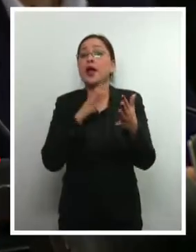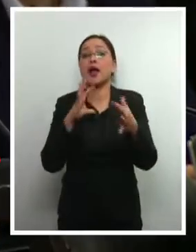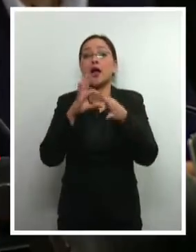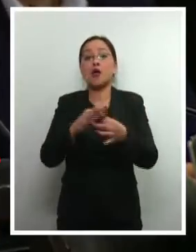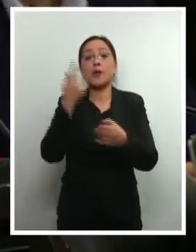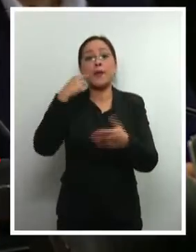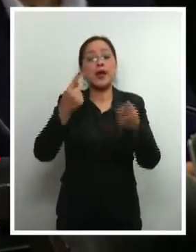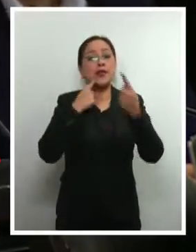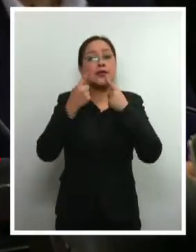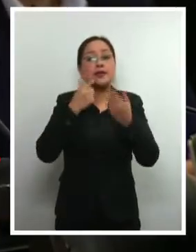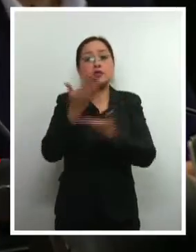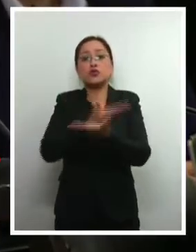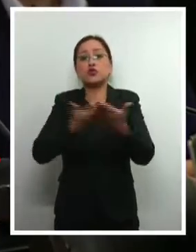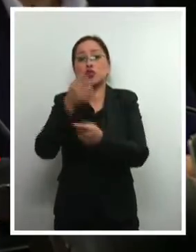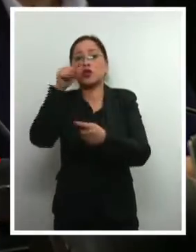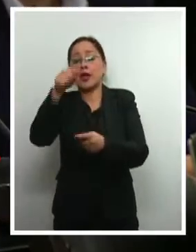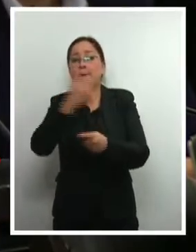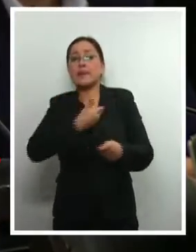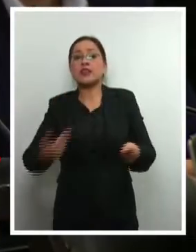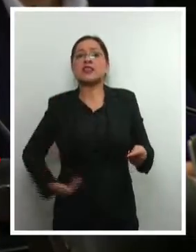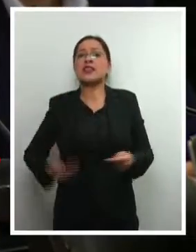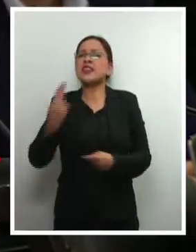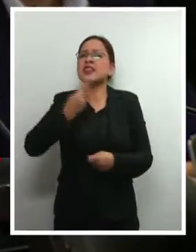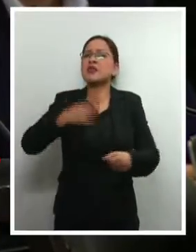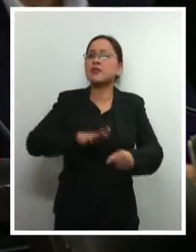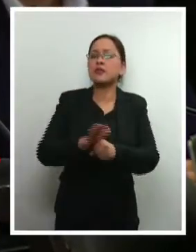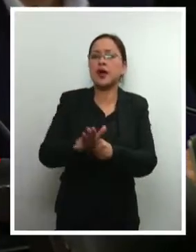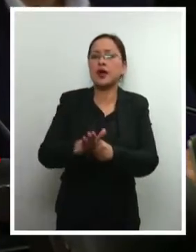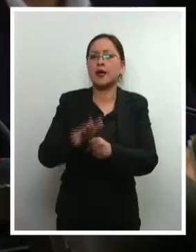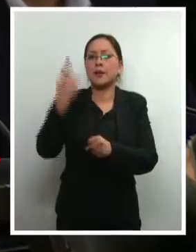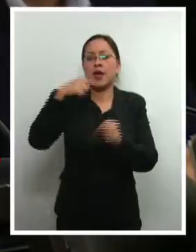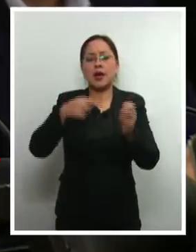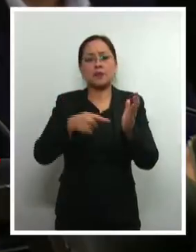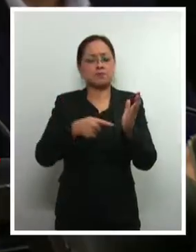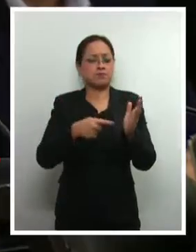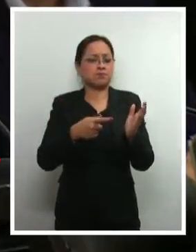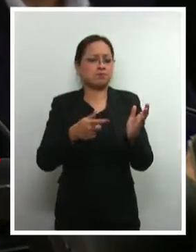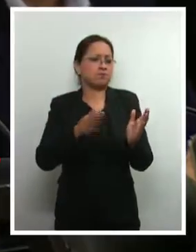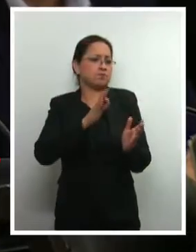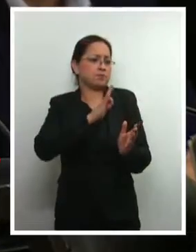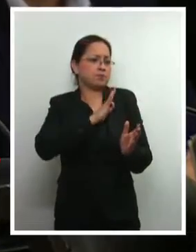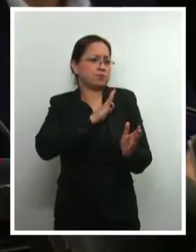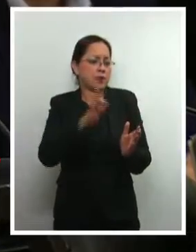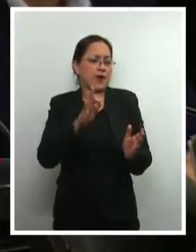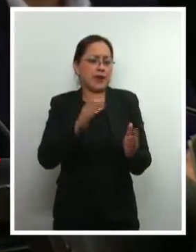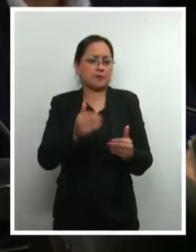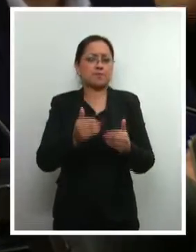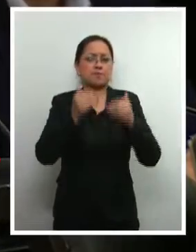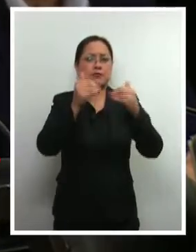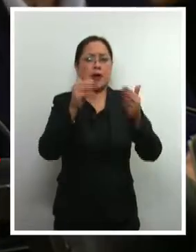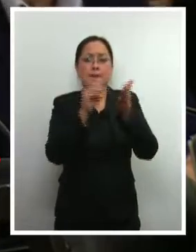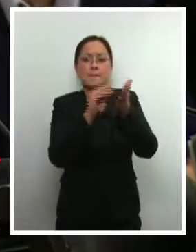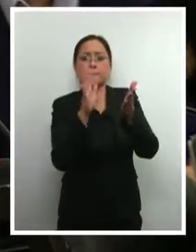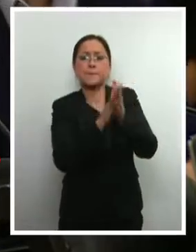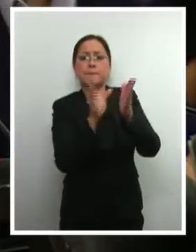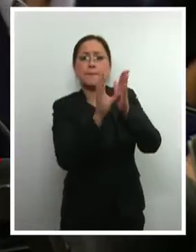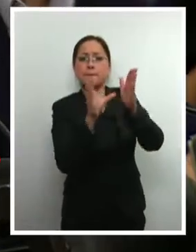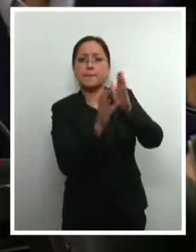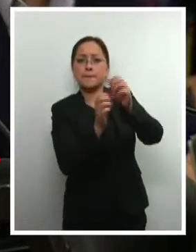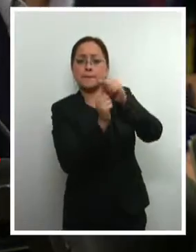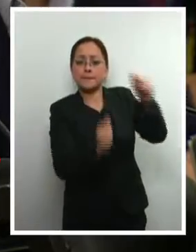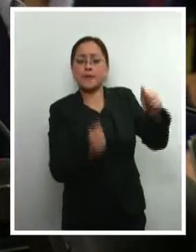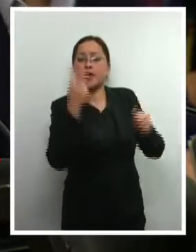poner a discusión el presidente requiere, para pasar y ser Constitución,